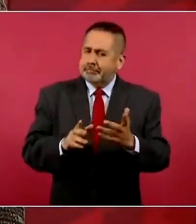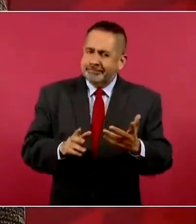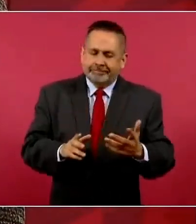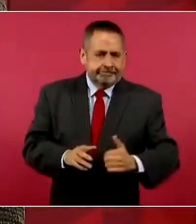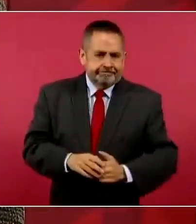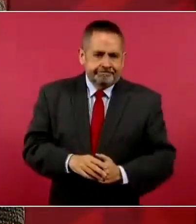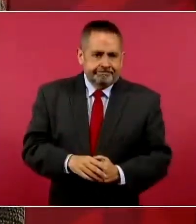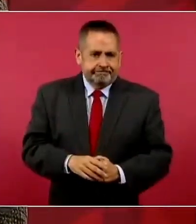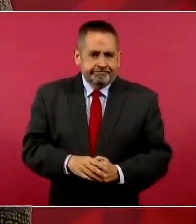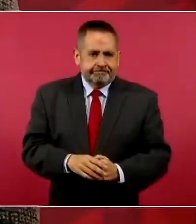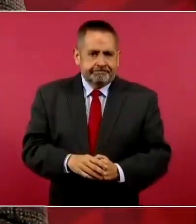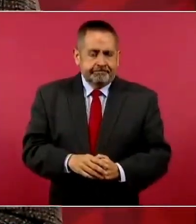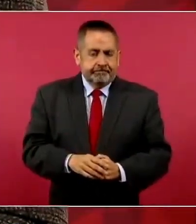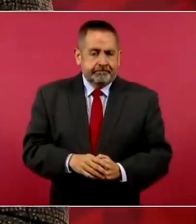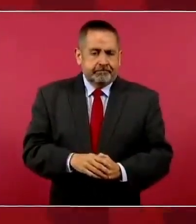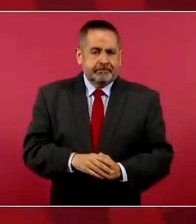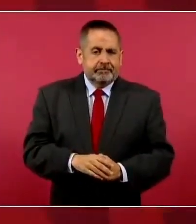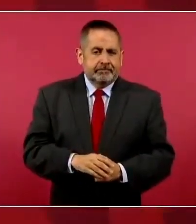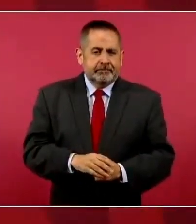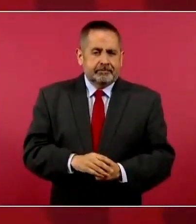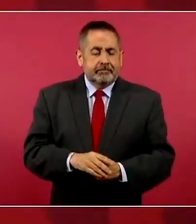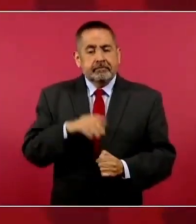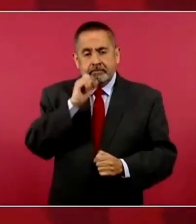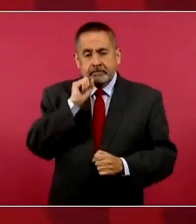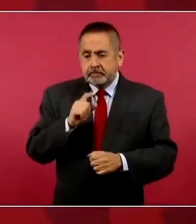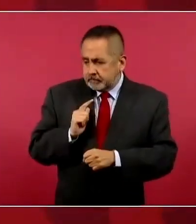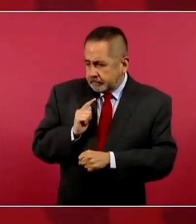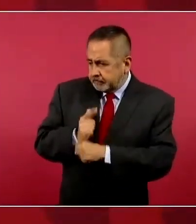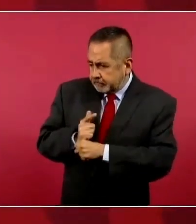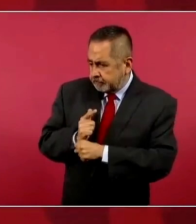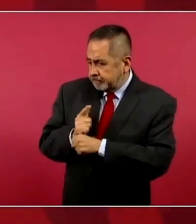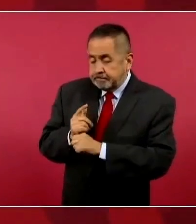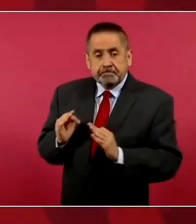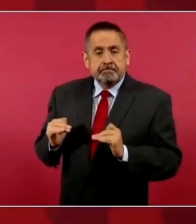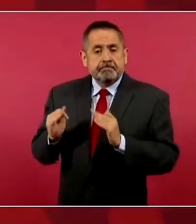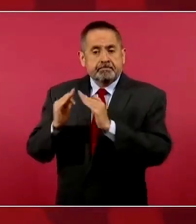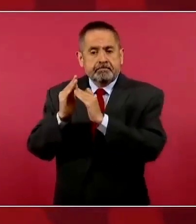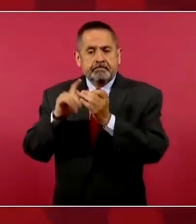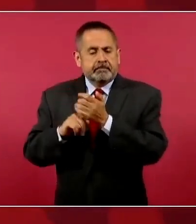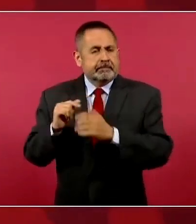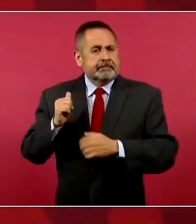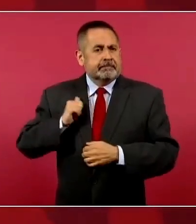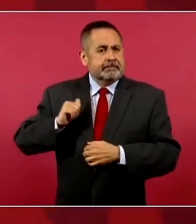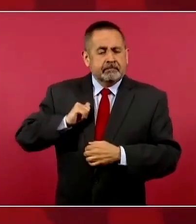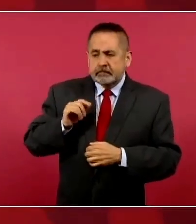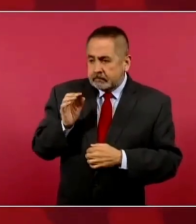También los descubrimientos arqueológicos son recientes,